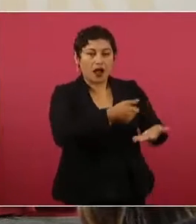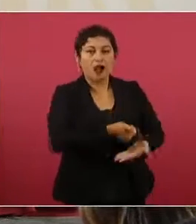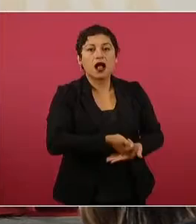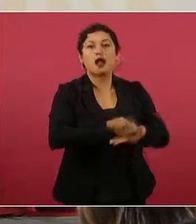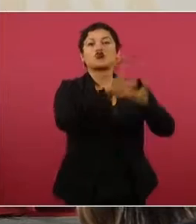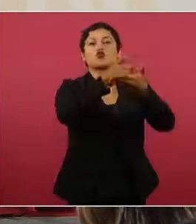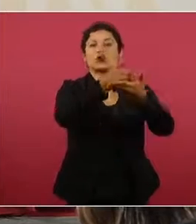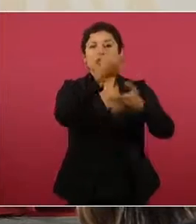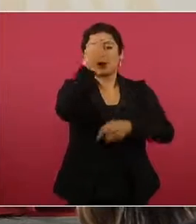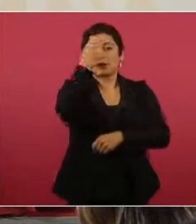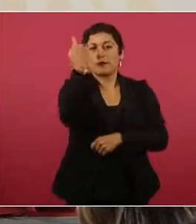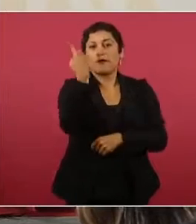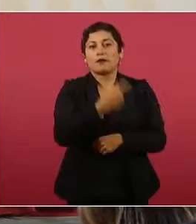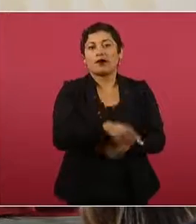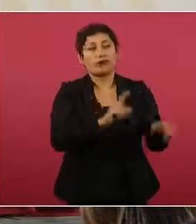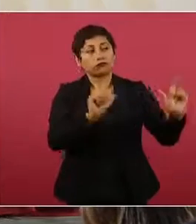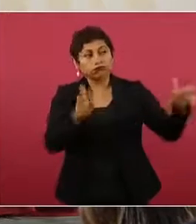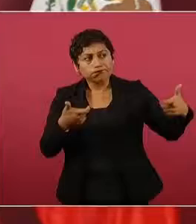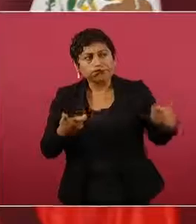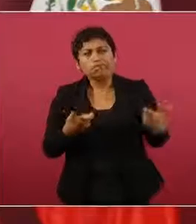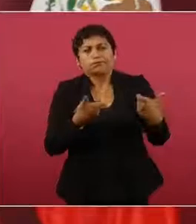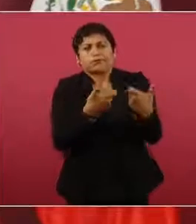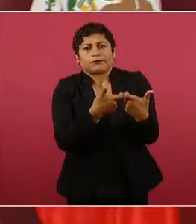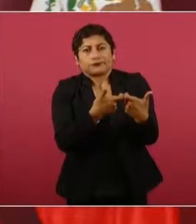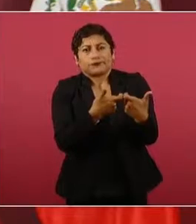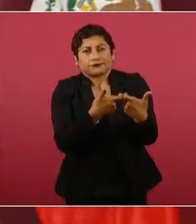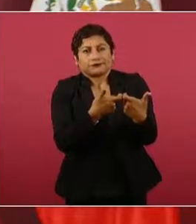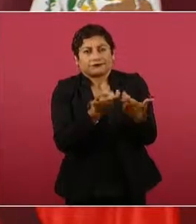que haya inversiones y que haya empleo.